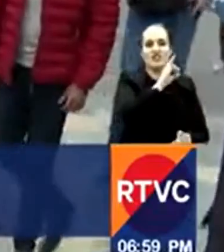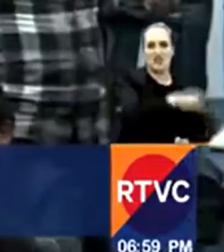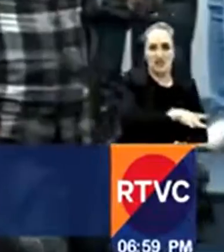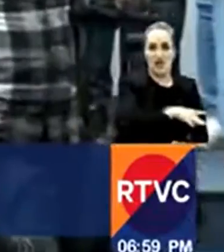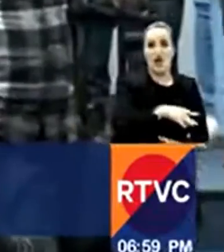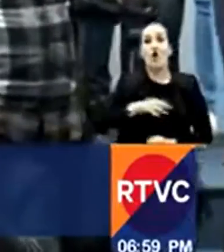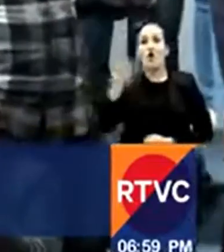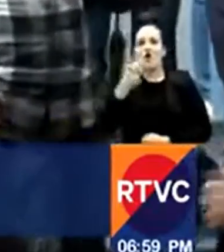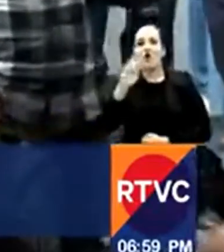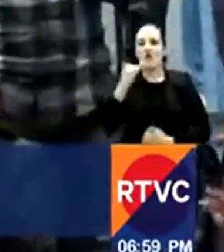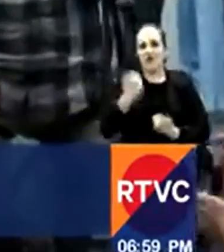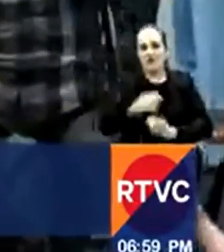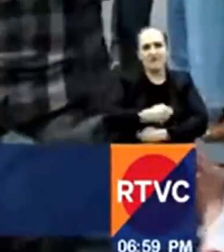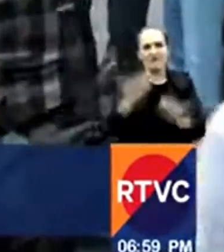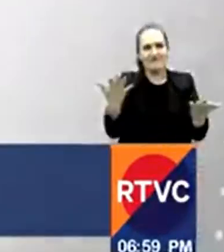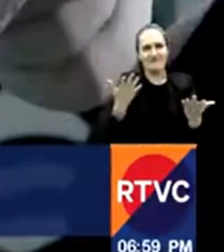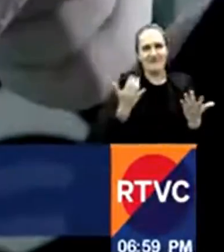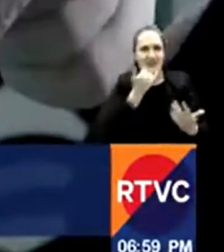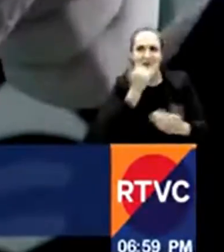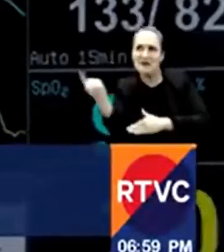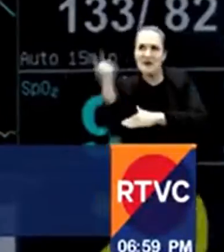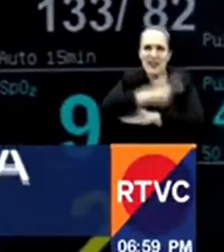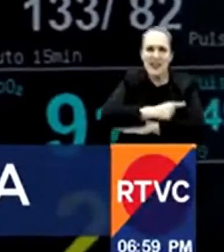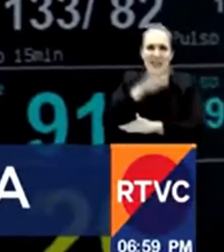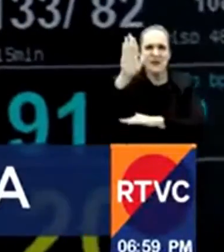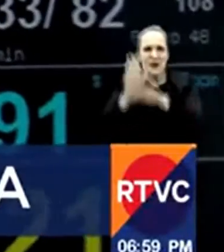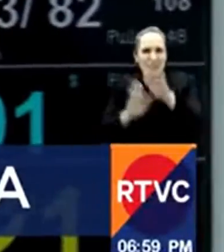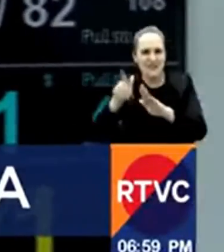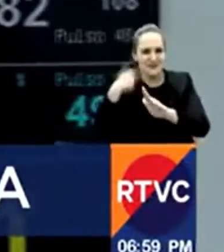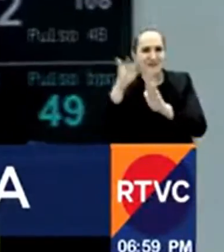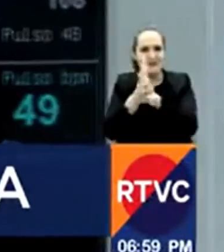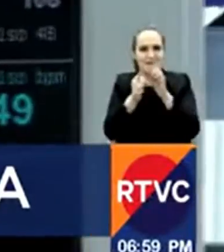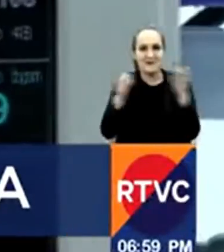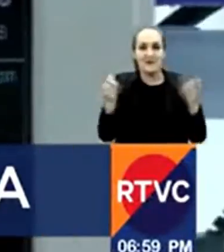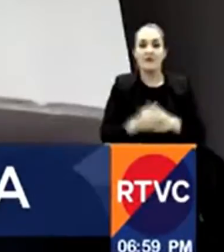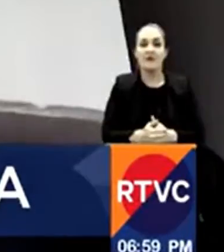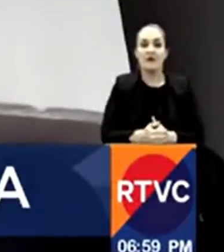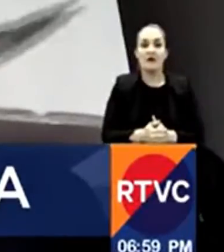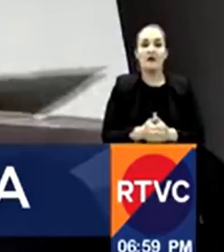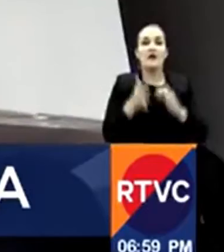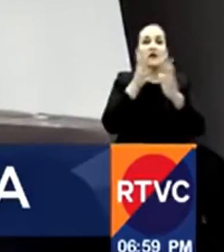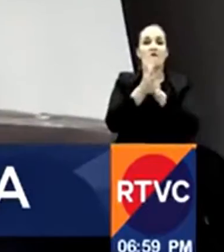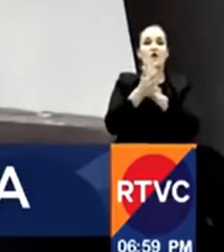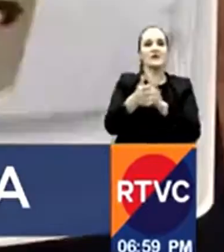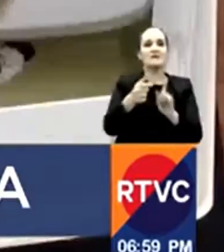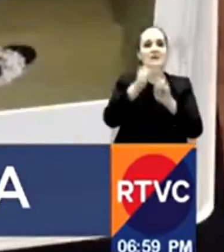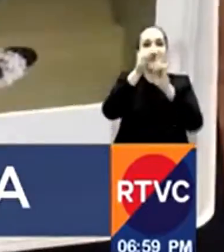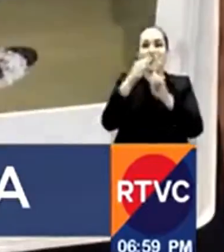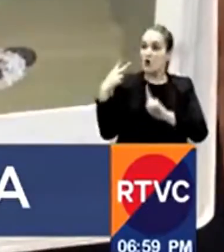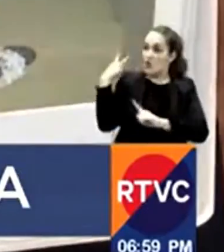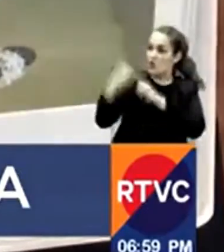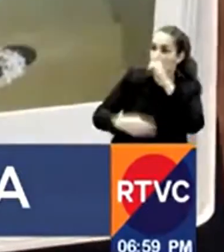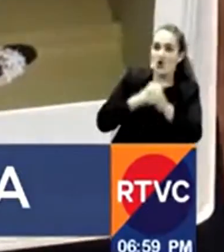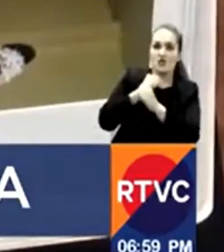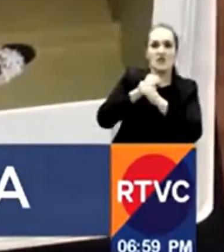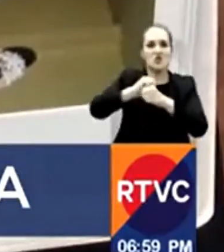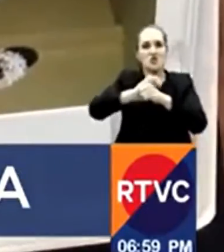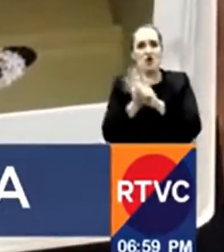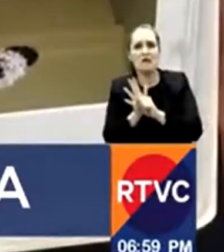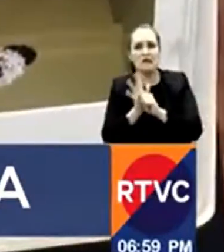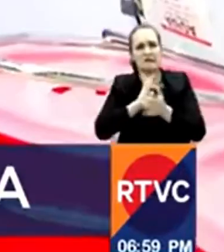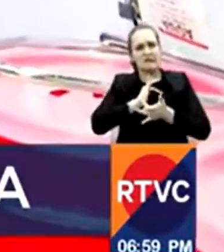Esperen nuestra agenda de candidatos. Informe especial, 2 años de la pandemia. Tenemos historias